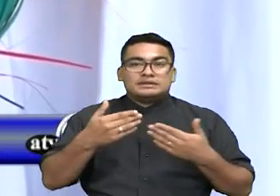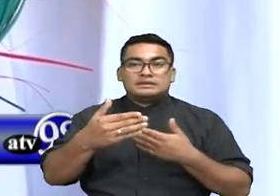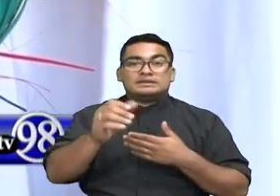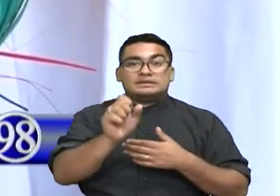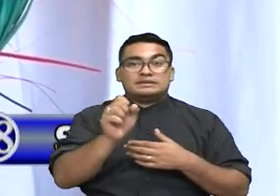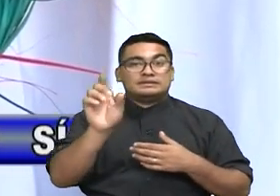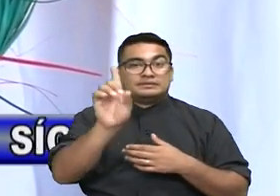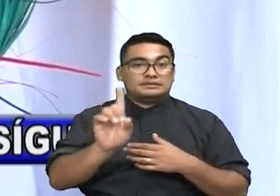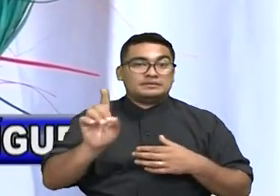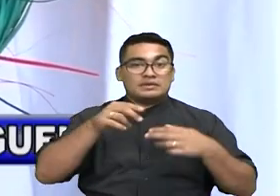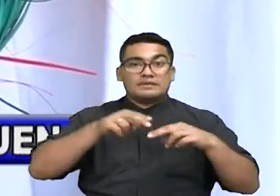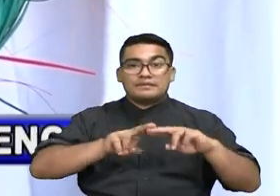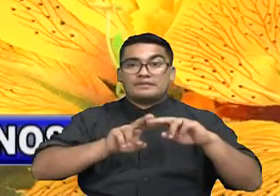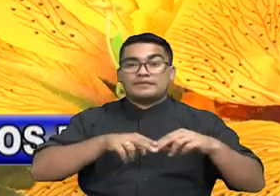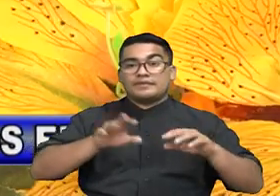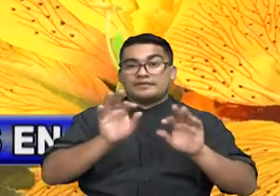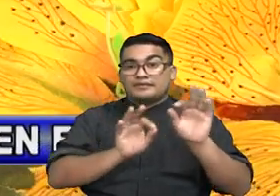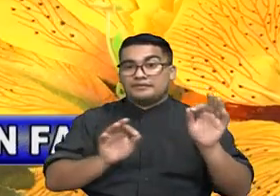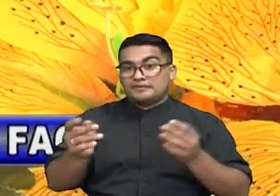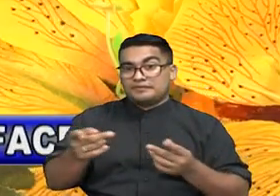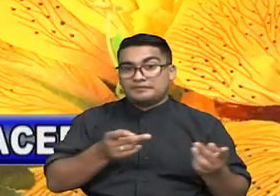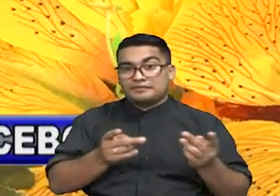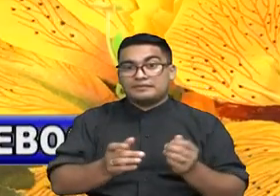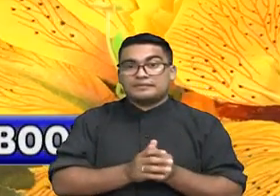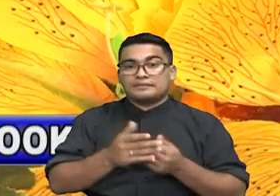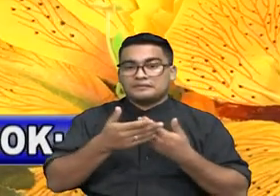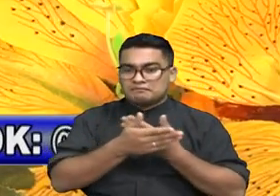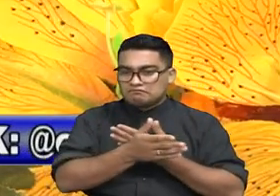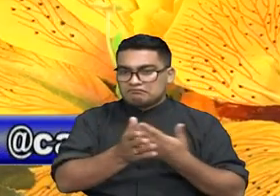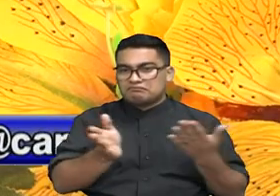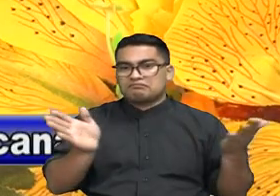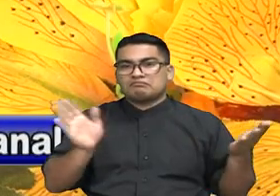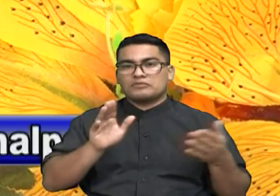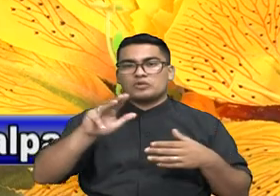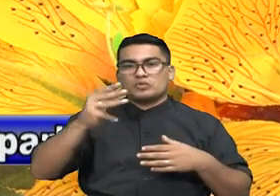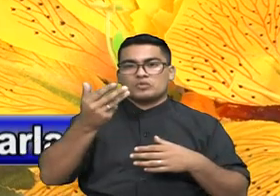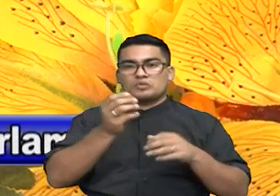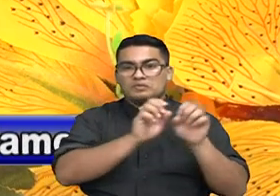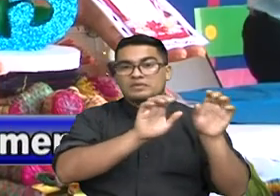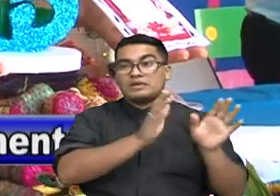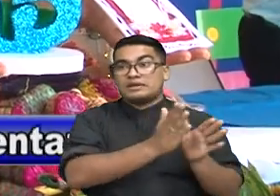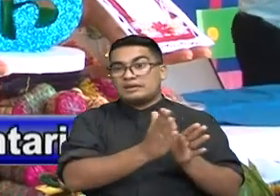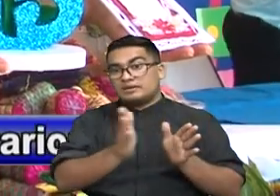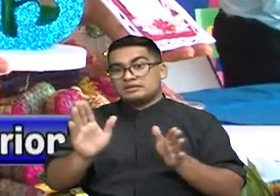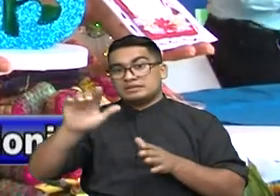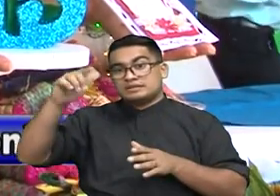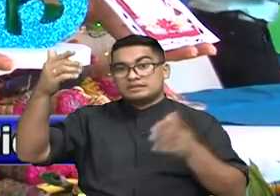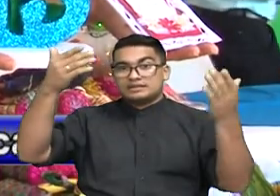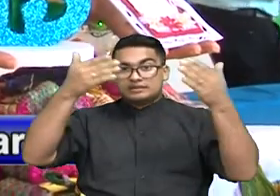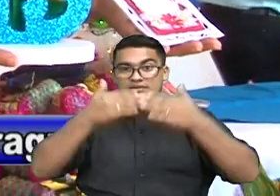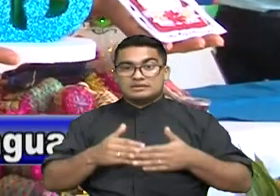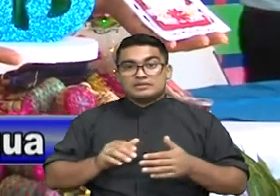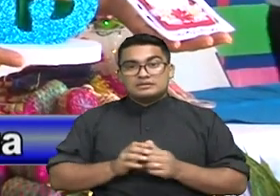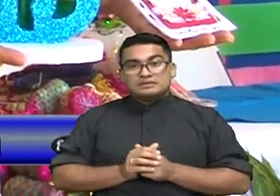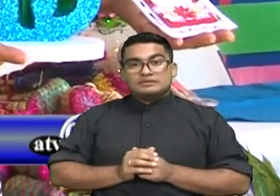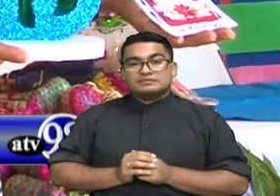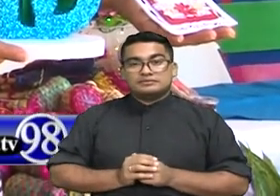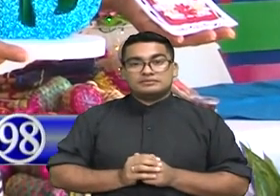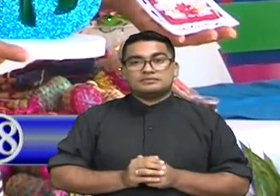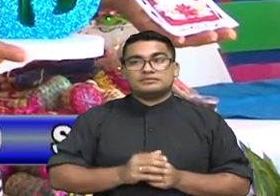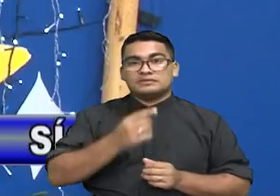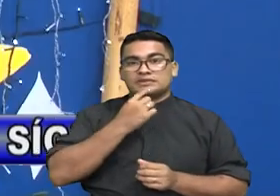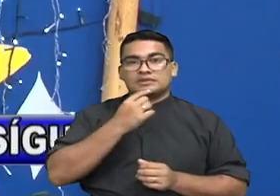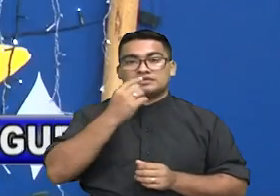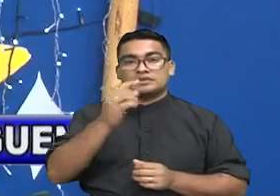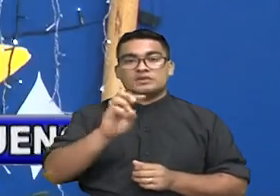y domingo en el Parque Nacional de Ferias, que abre sus puertas de 9 de la mañana a 7 de la noche. Con